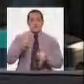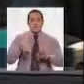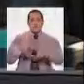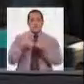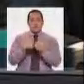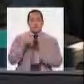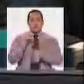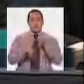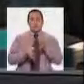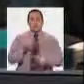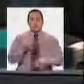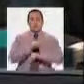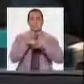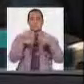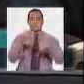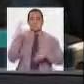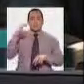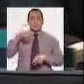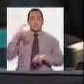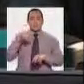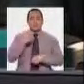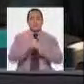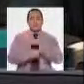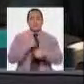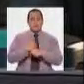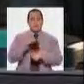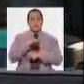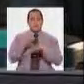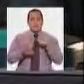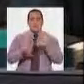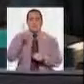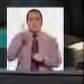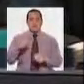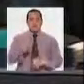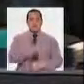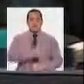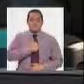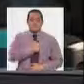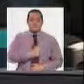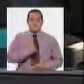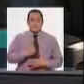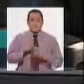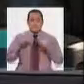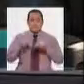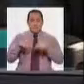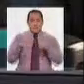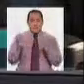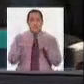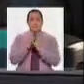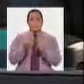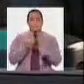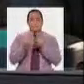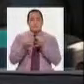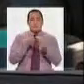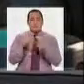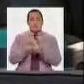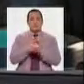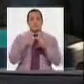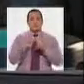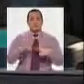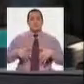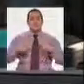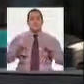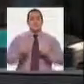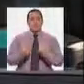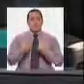demanda se contestó el 17 de agosto del 2012. Lastimosamente, en esa reunión nos dijeron que no era posible